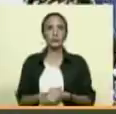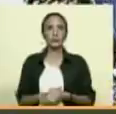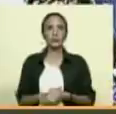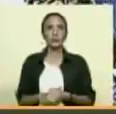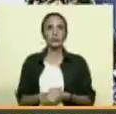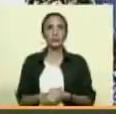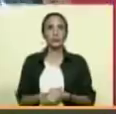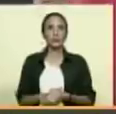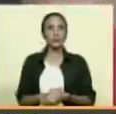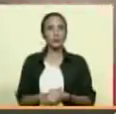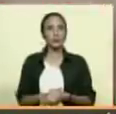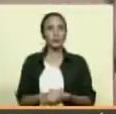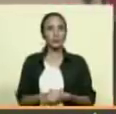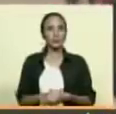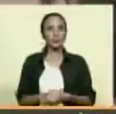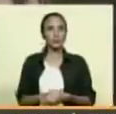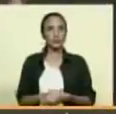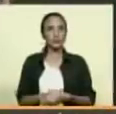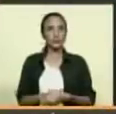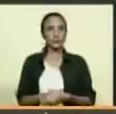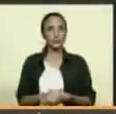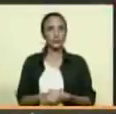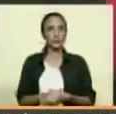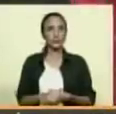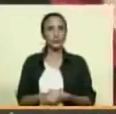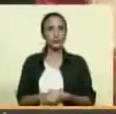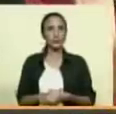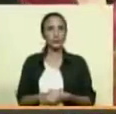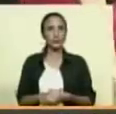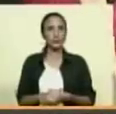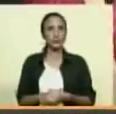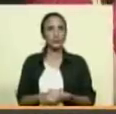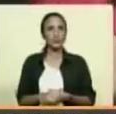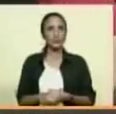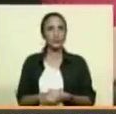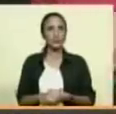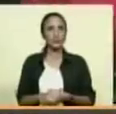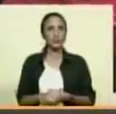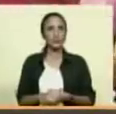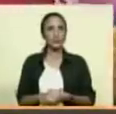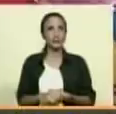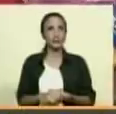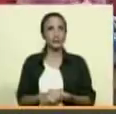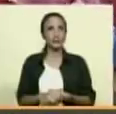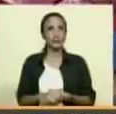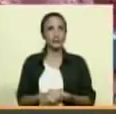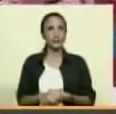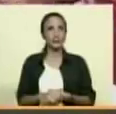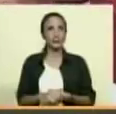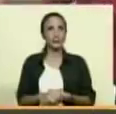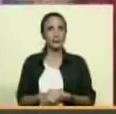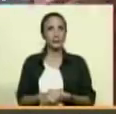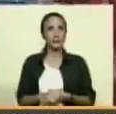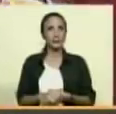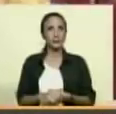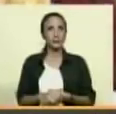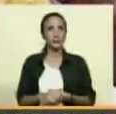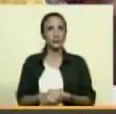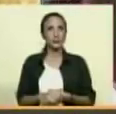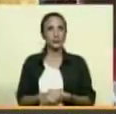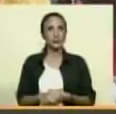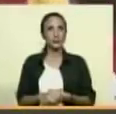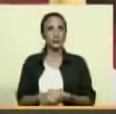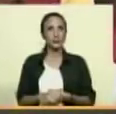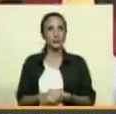niño. Por favor, bájese. Muy bien. ¿Dónde está el padre o la madre? Vamos a ayudar a